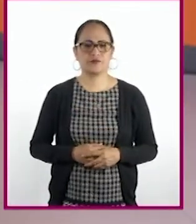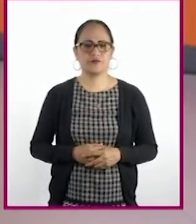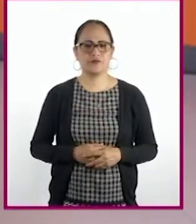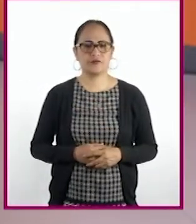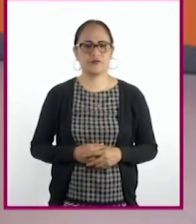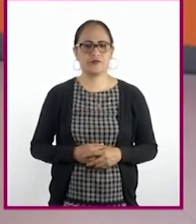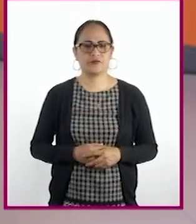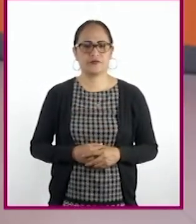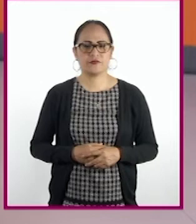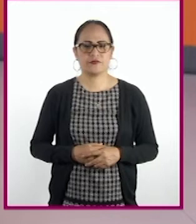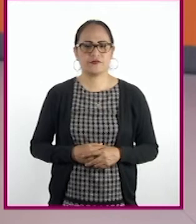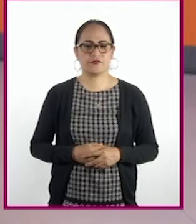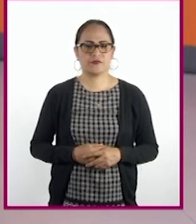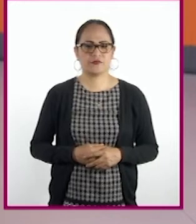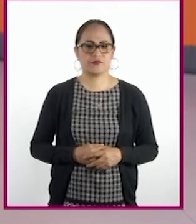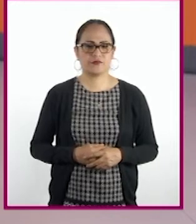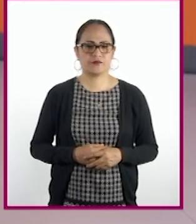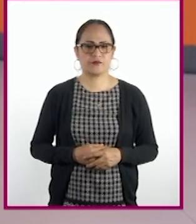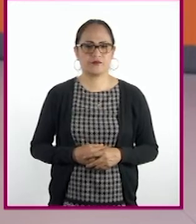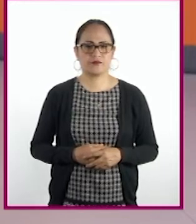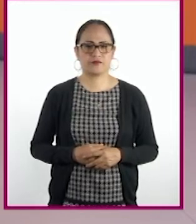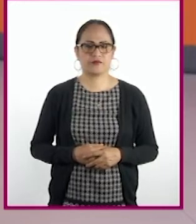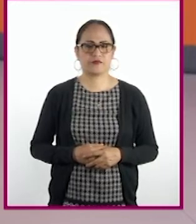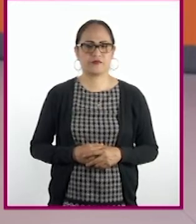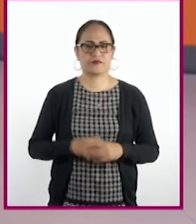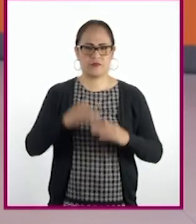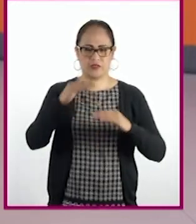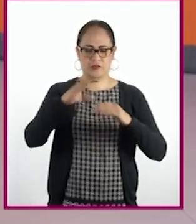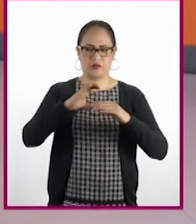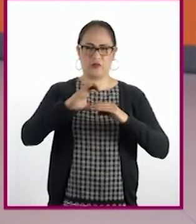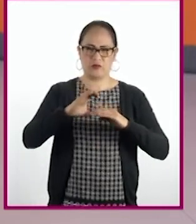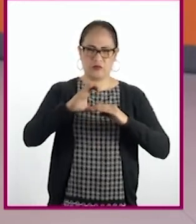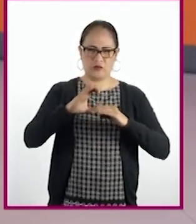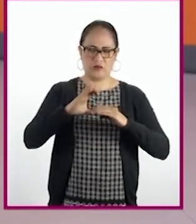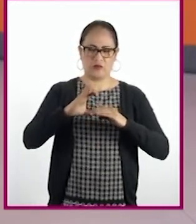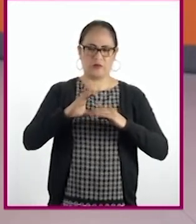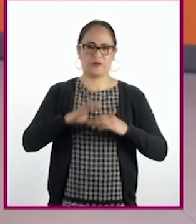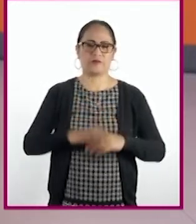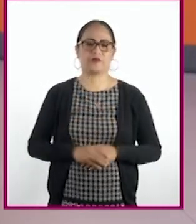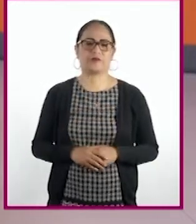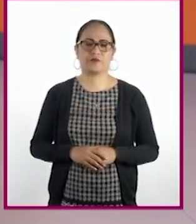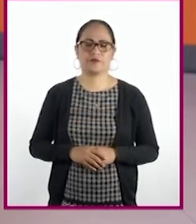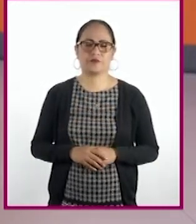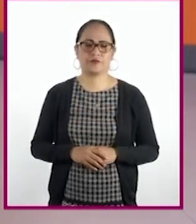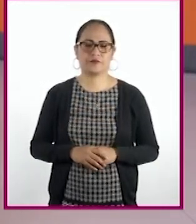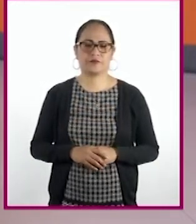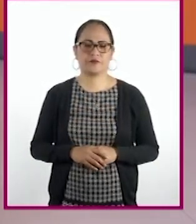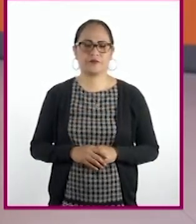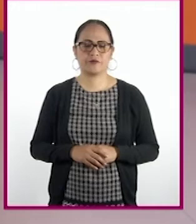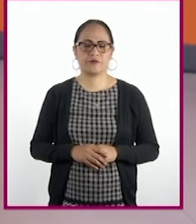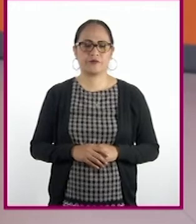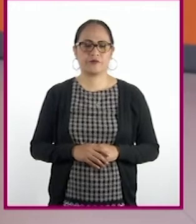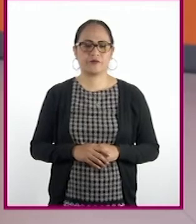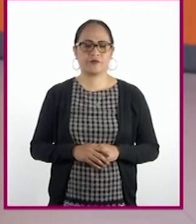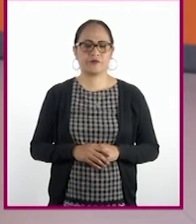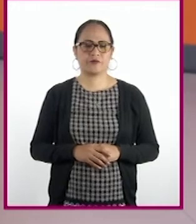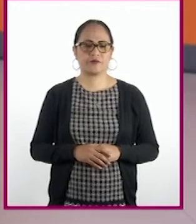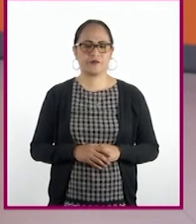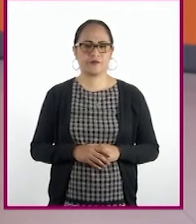acuerdo? Y sujetamos nuevamente por acá sin perder de